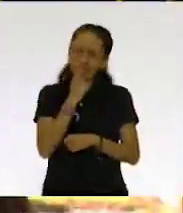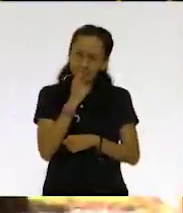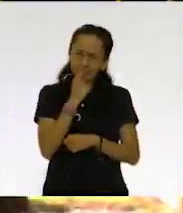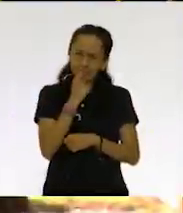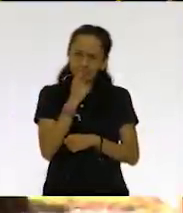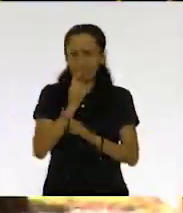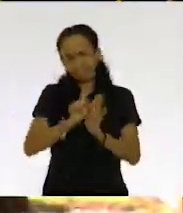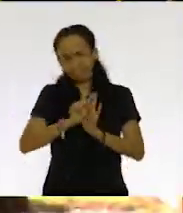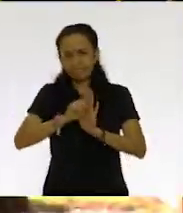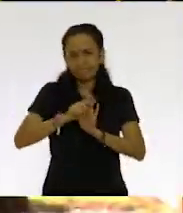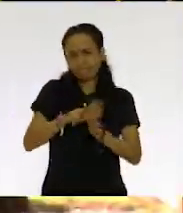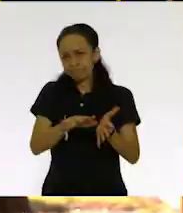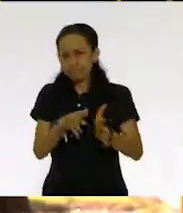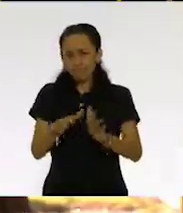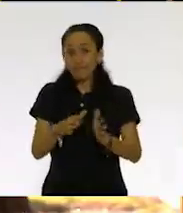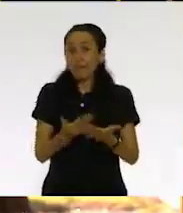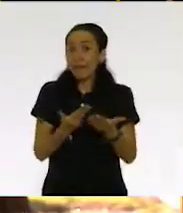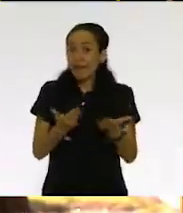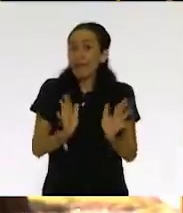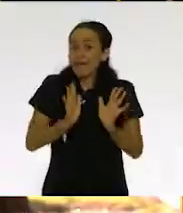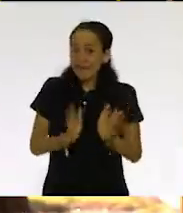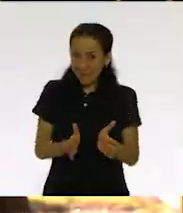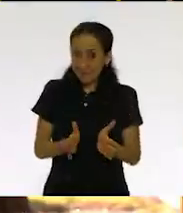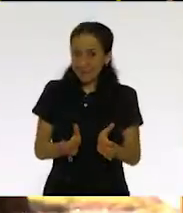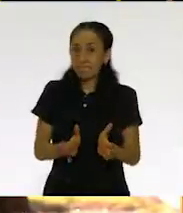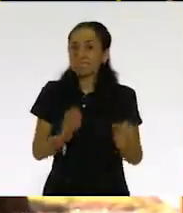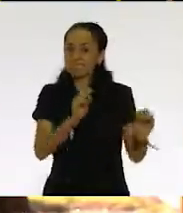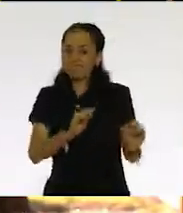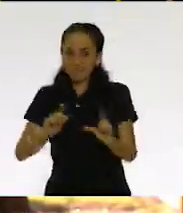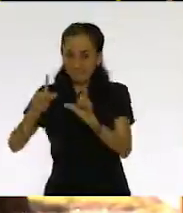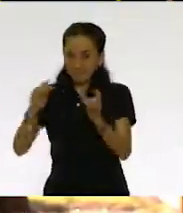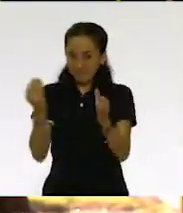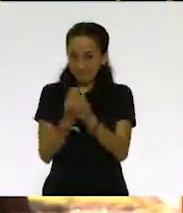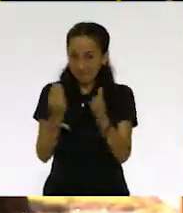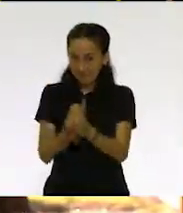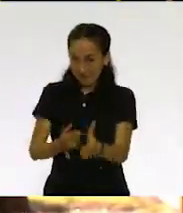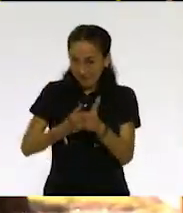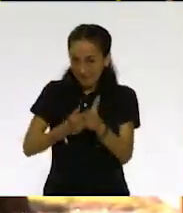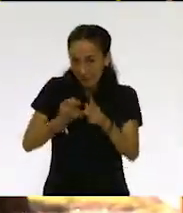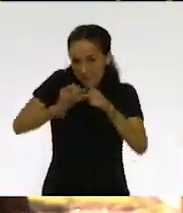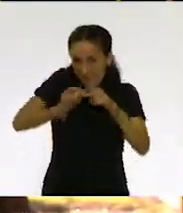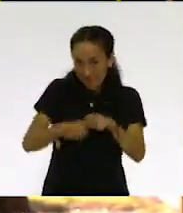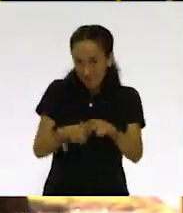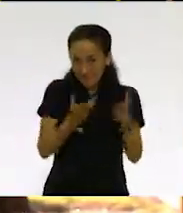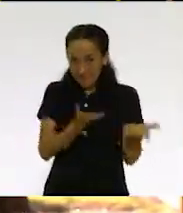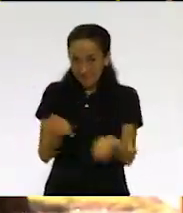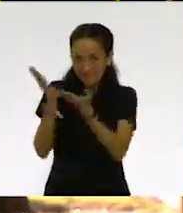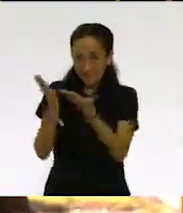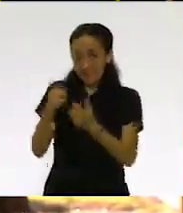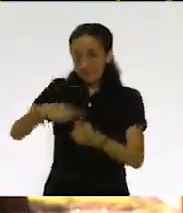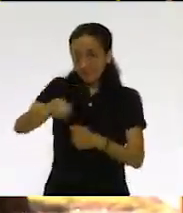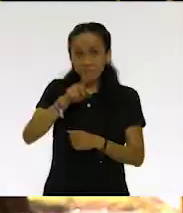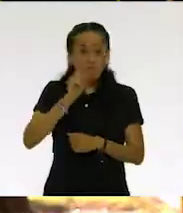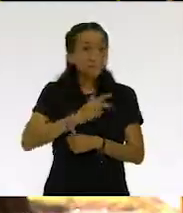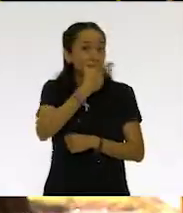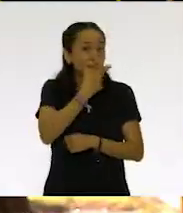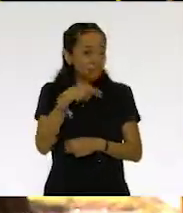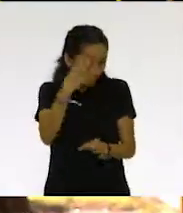es momento de seguir con el programa de hoy. ¿Listas? ¿Listos?